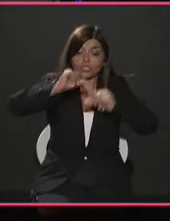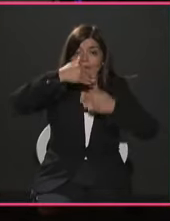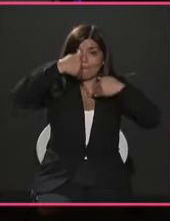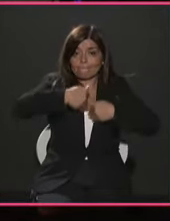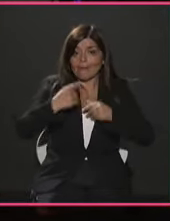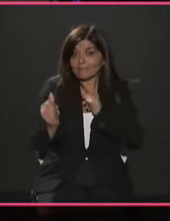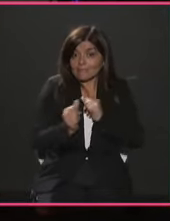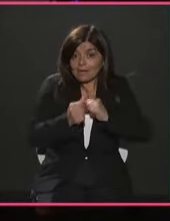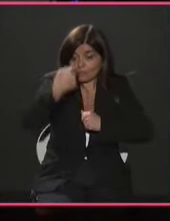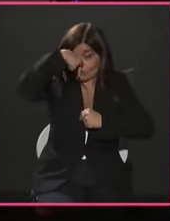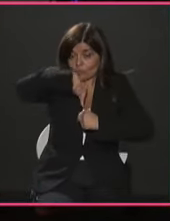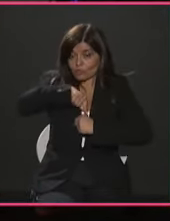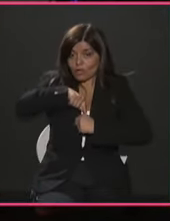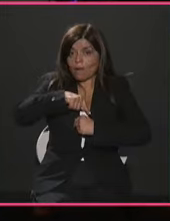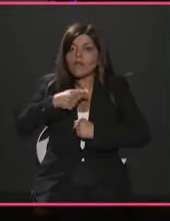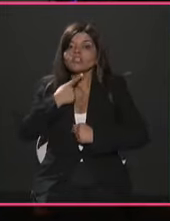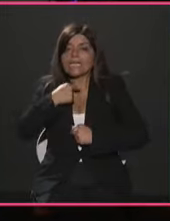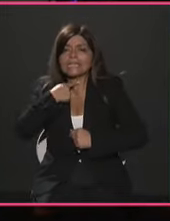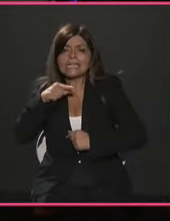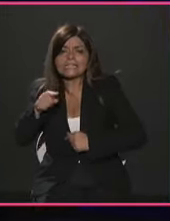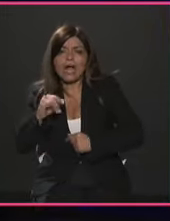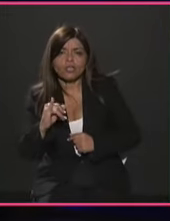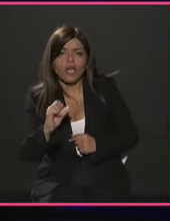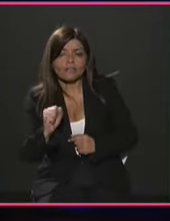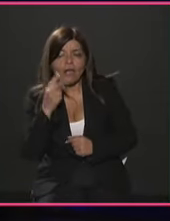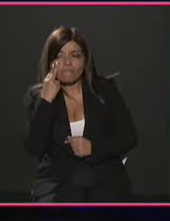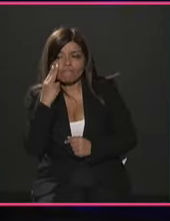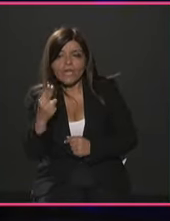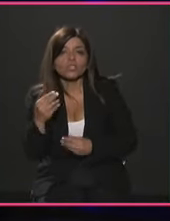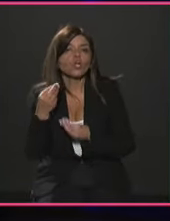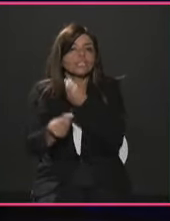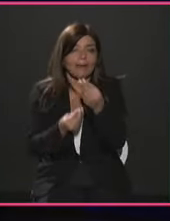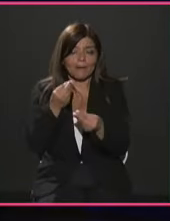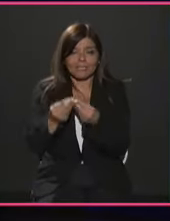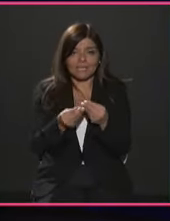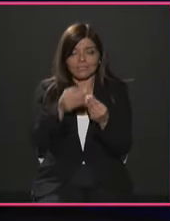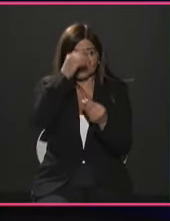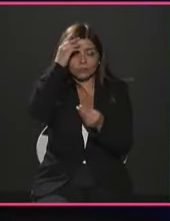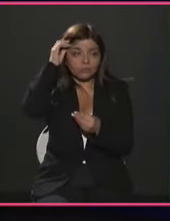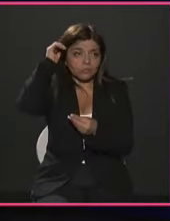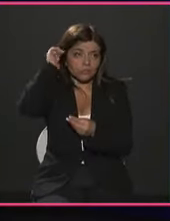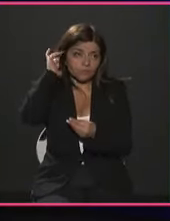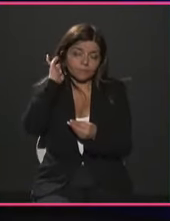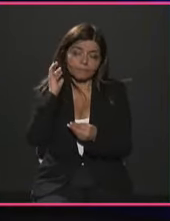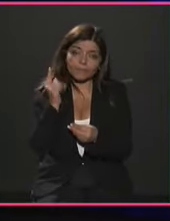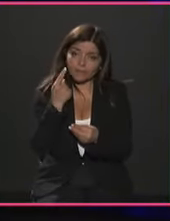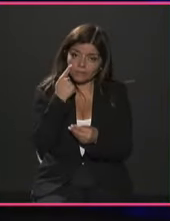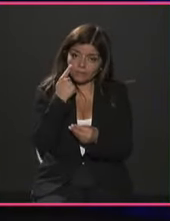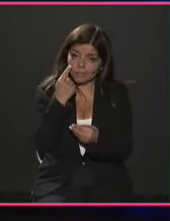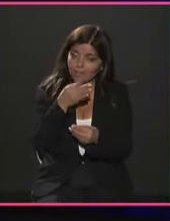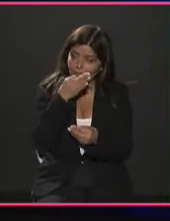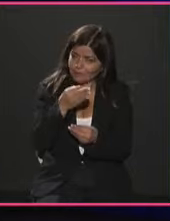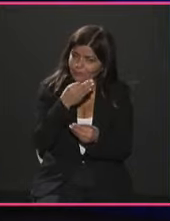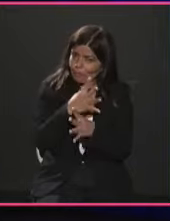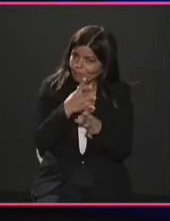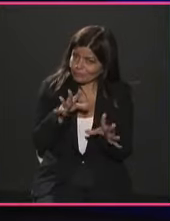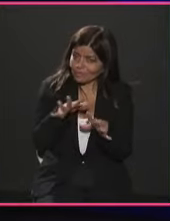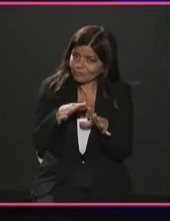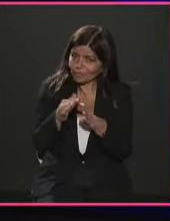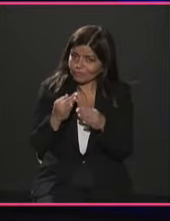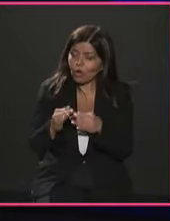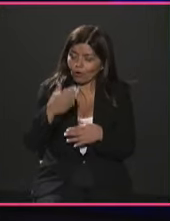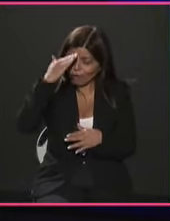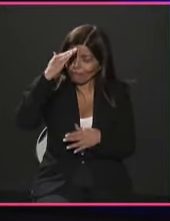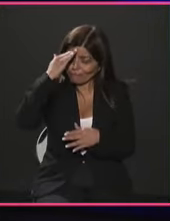interesados y es importante que miremos lo que ocurre yo le he dado le he dado bastant predicciones estoy